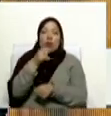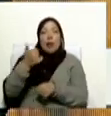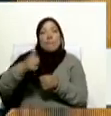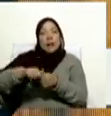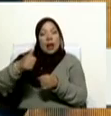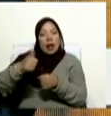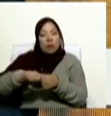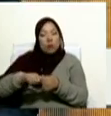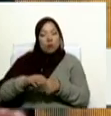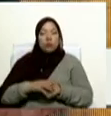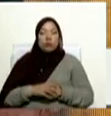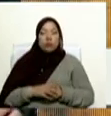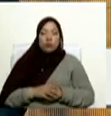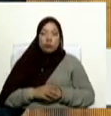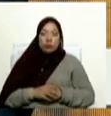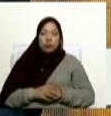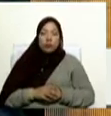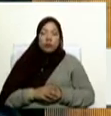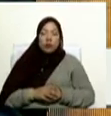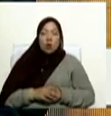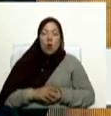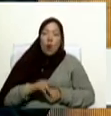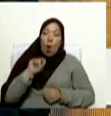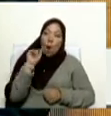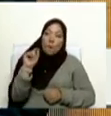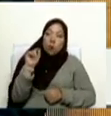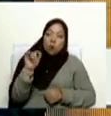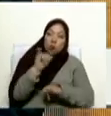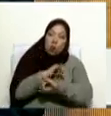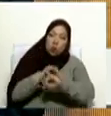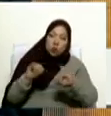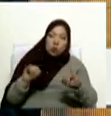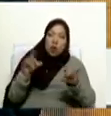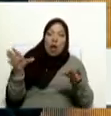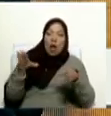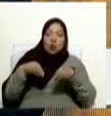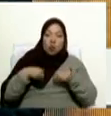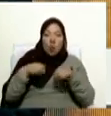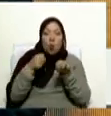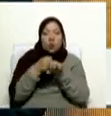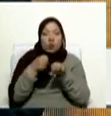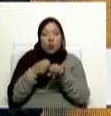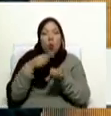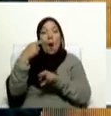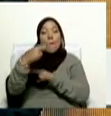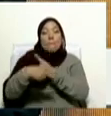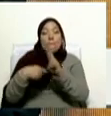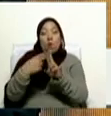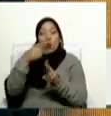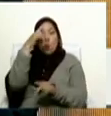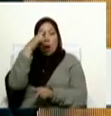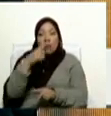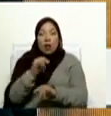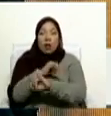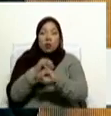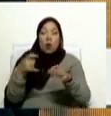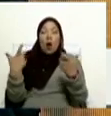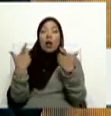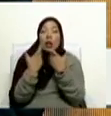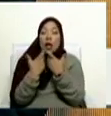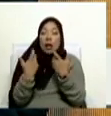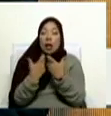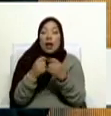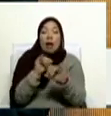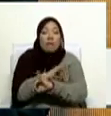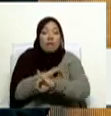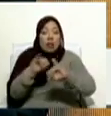de Maracaibo otro punto la final la toma de Puerto cabello fue el final de la guerra regular en el territorio